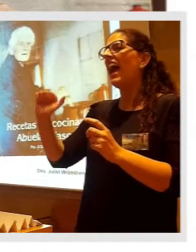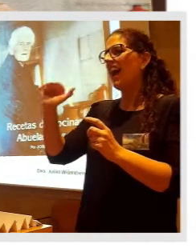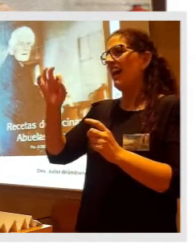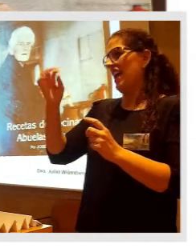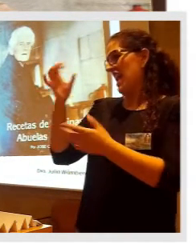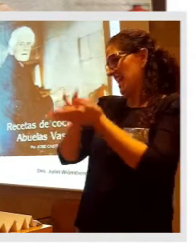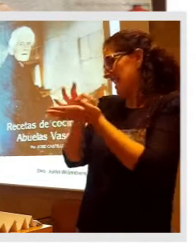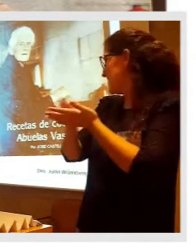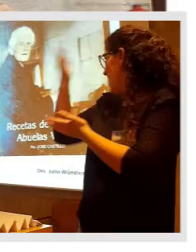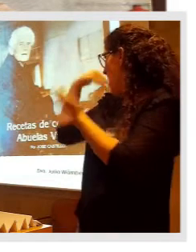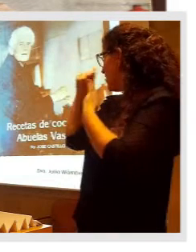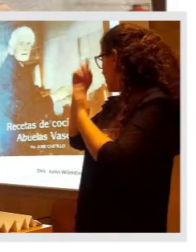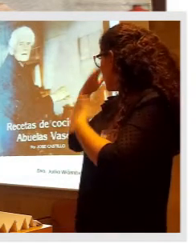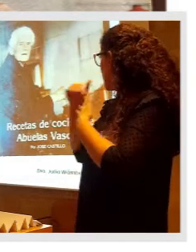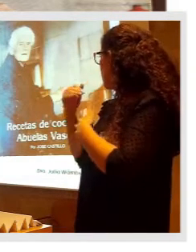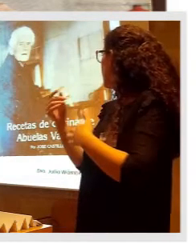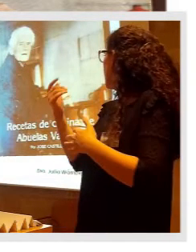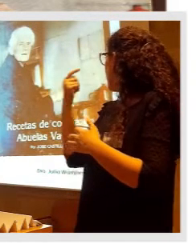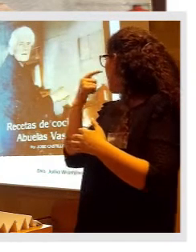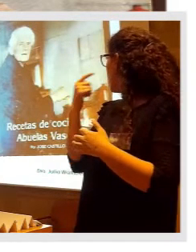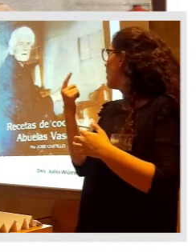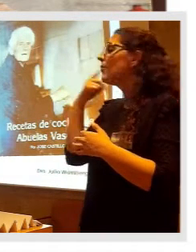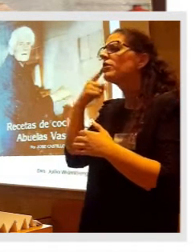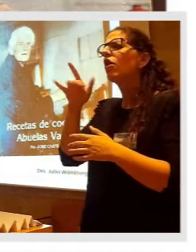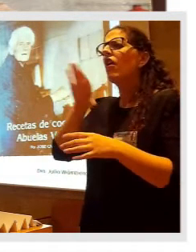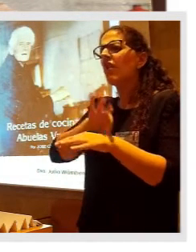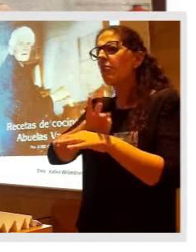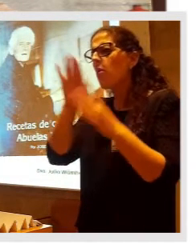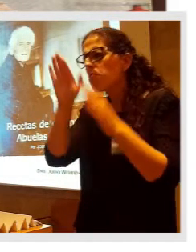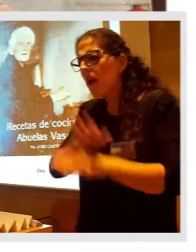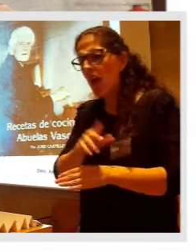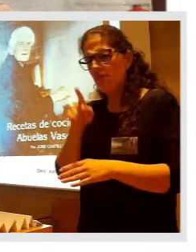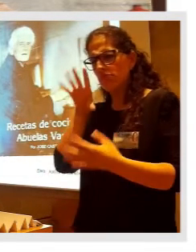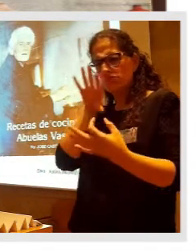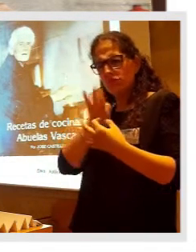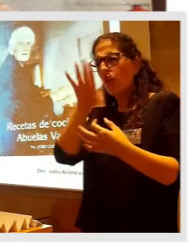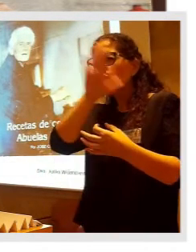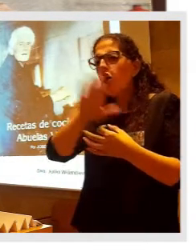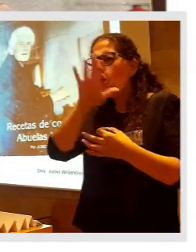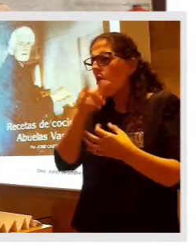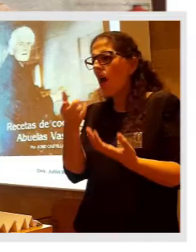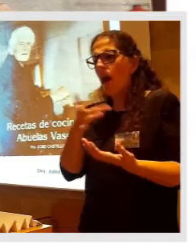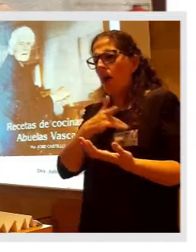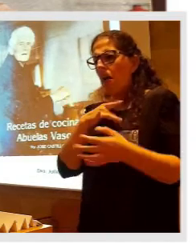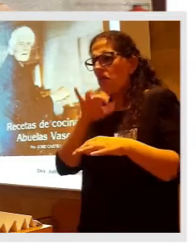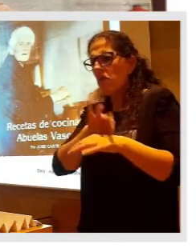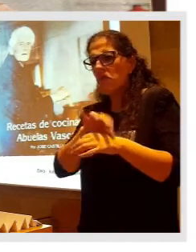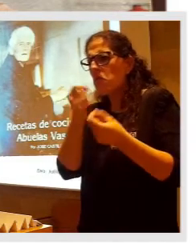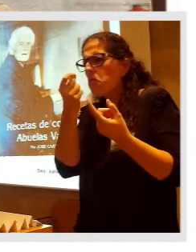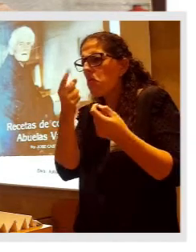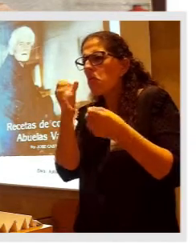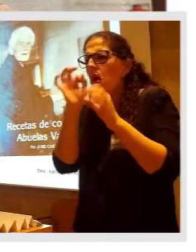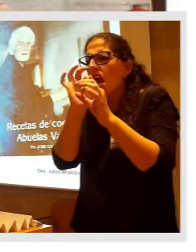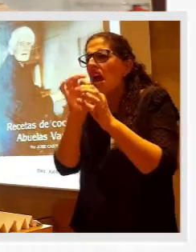estudiaban epidemiológicamente la posibilidad de que se produjeran enfermedades cardiovasculares, se vieron que estos pacientes o estos habitantes de la isla